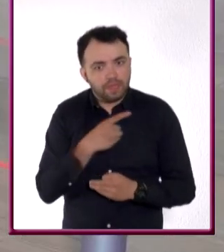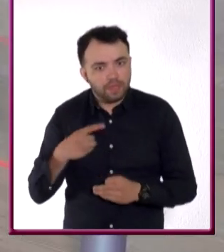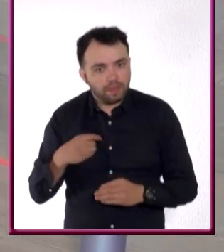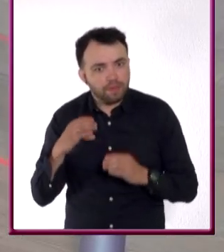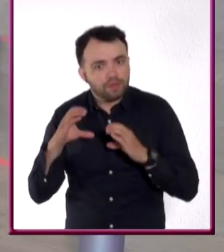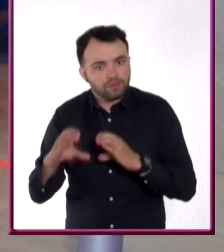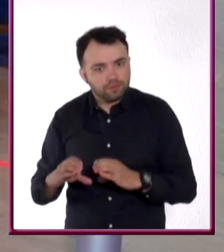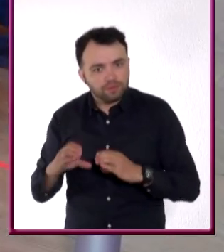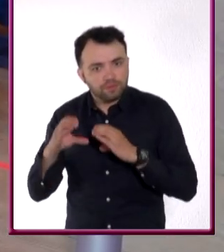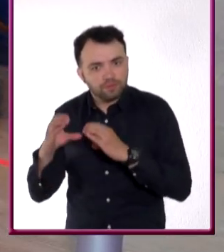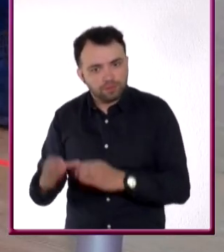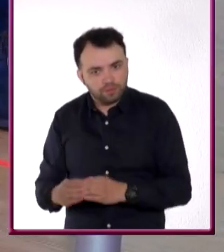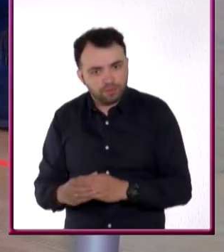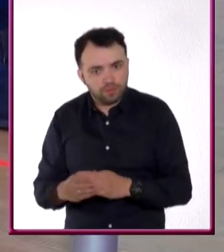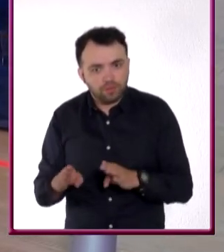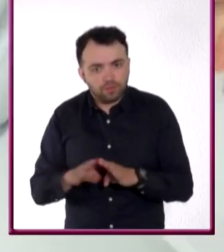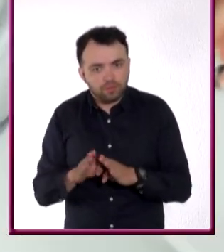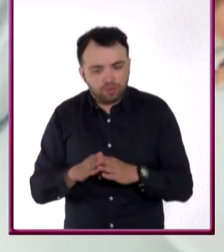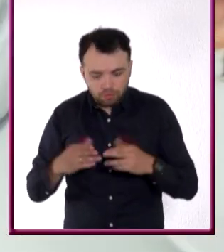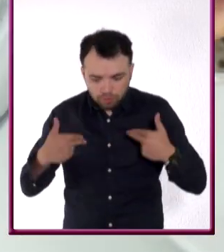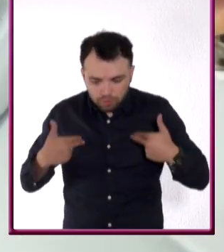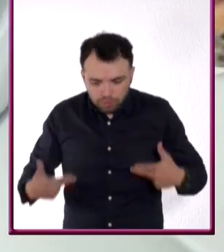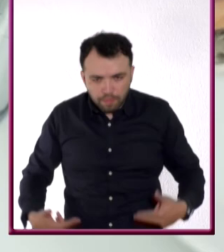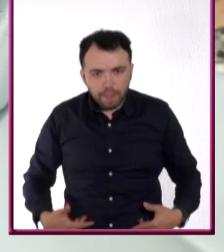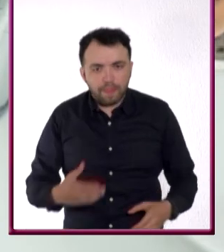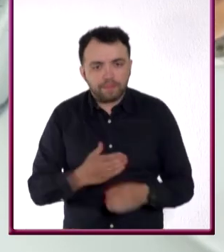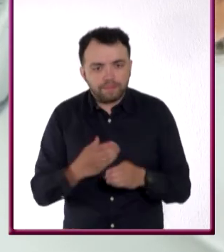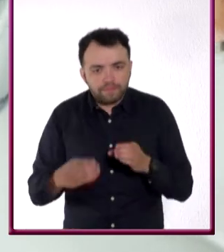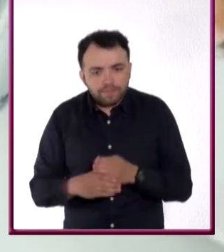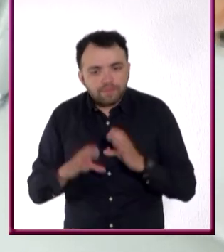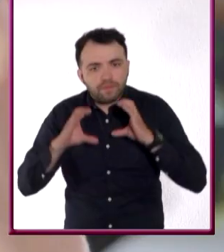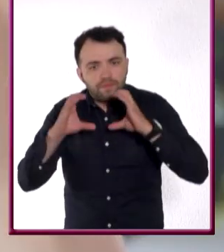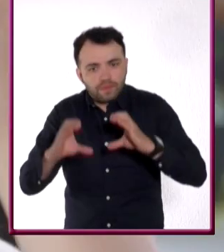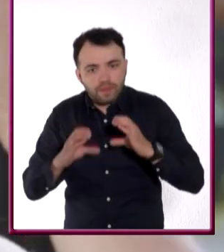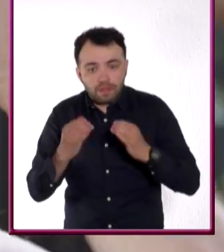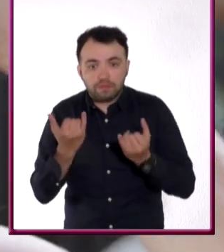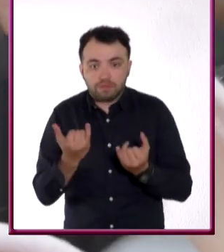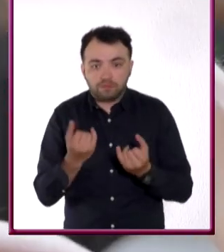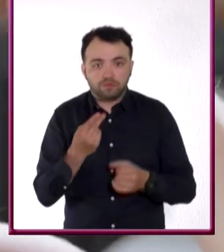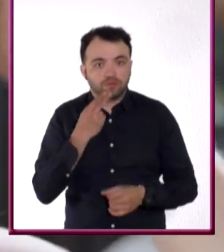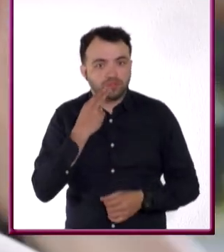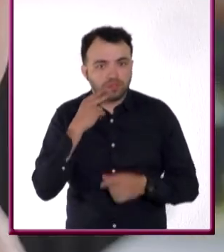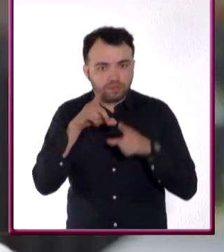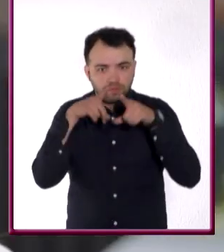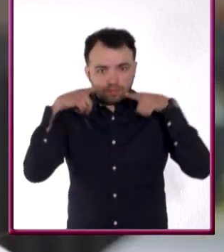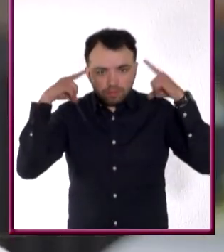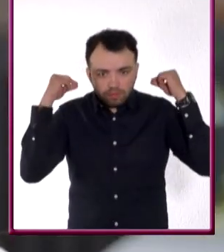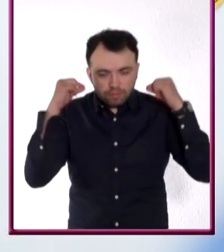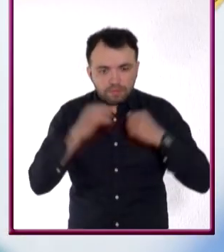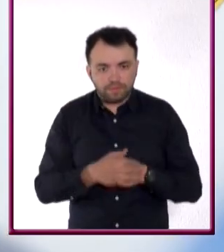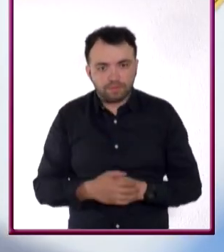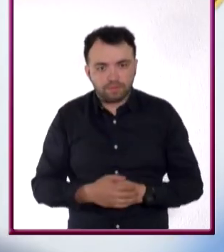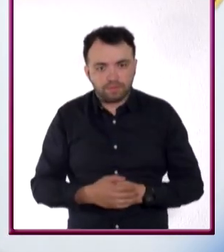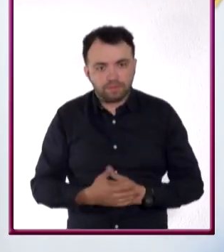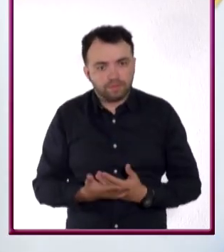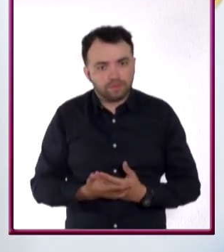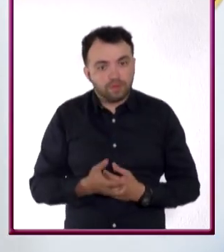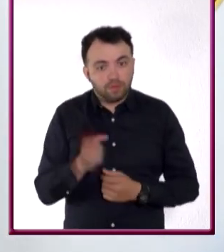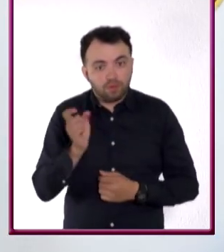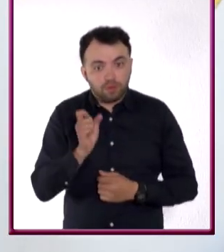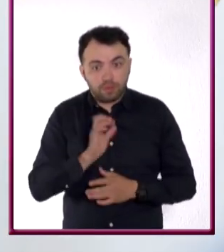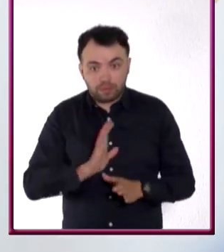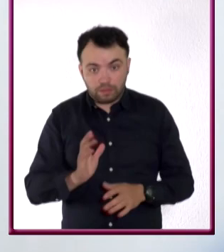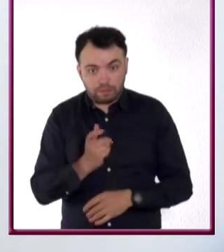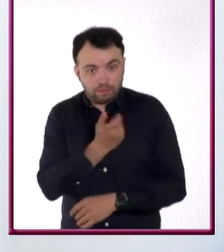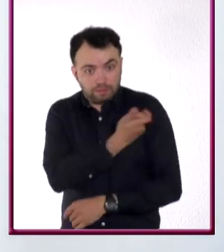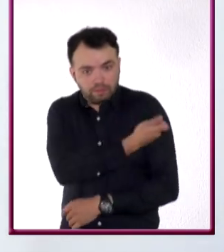cuidarnos. Mantener distancia física, lavarnos las manos con frecuencia y usar cubreboca nariz. Finalmente, cuando